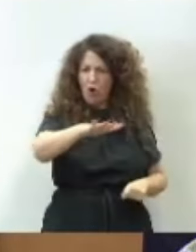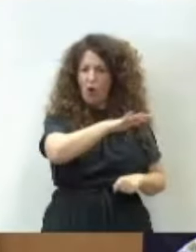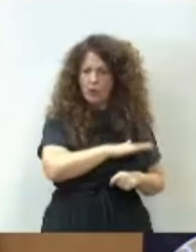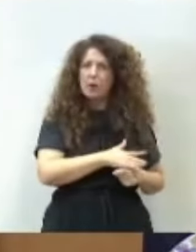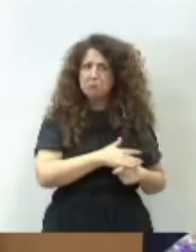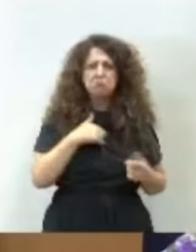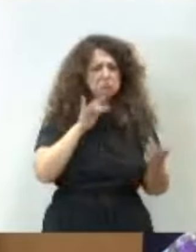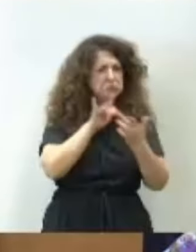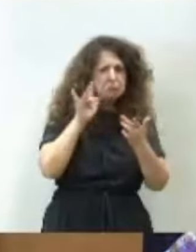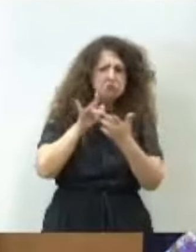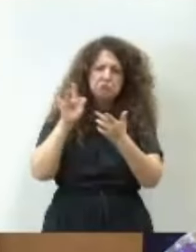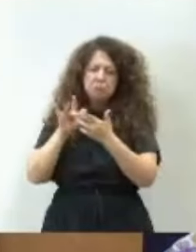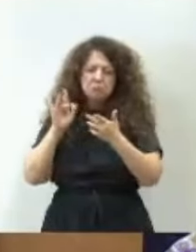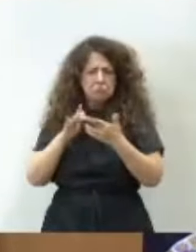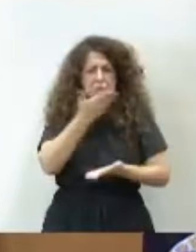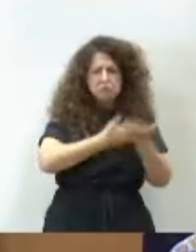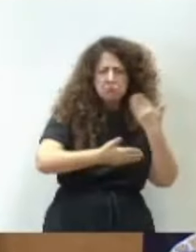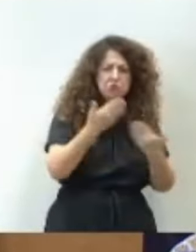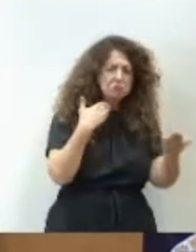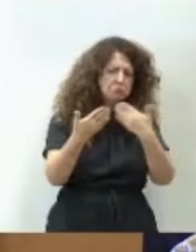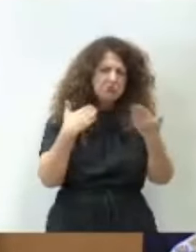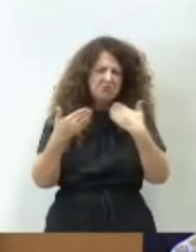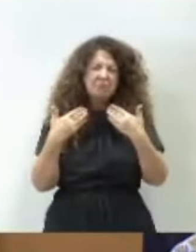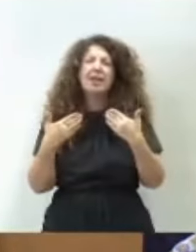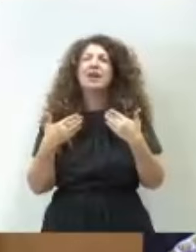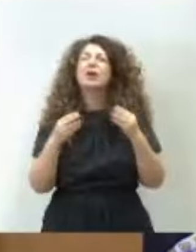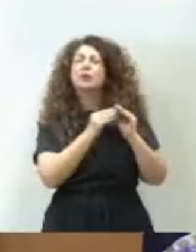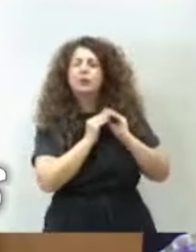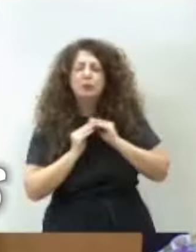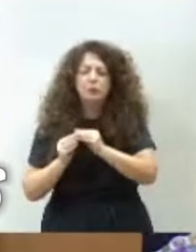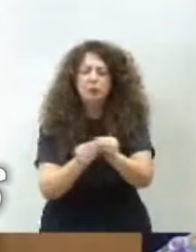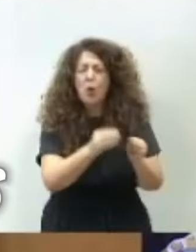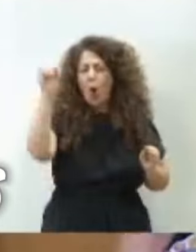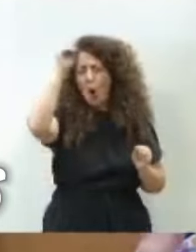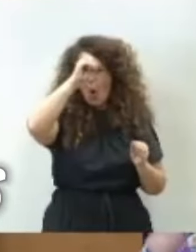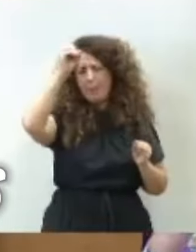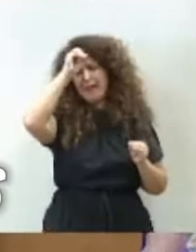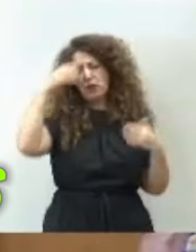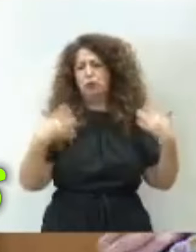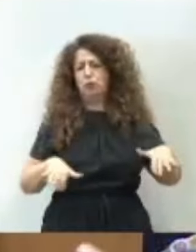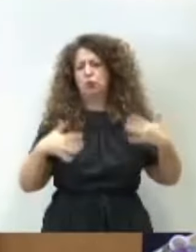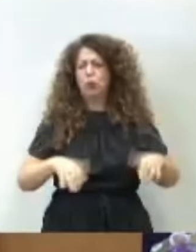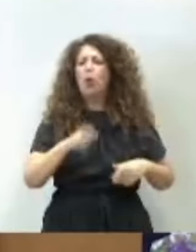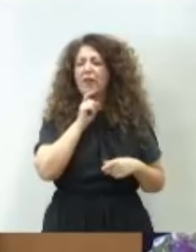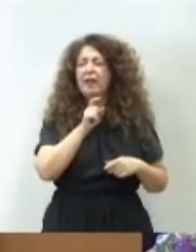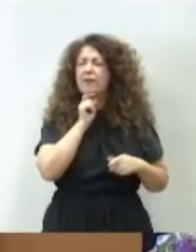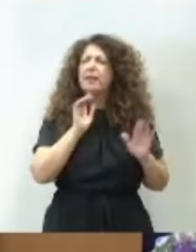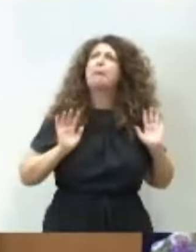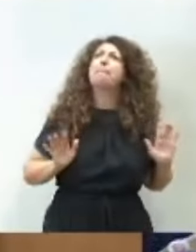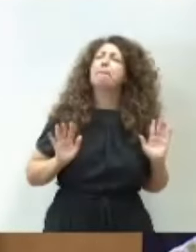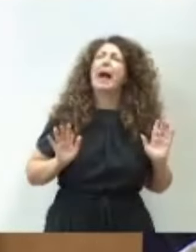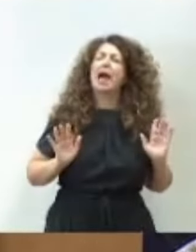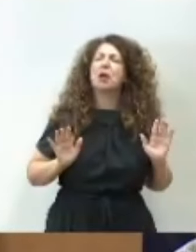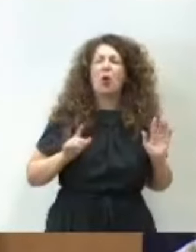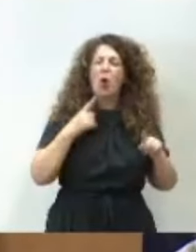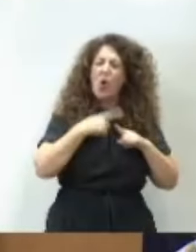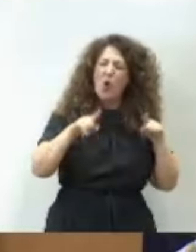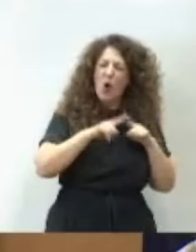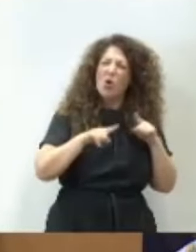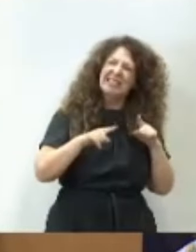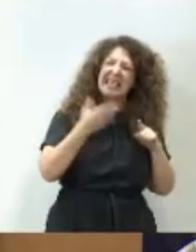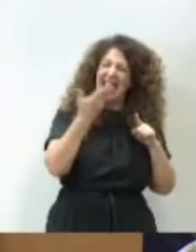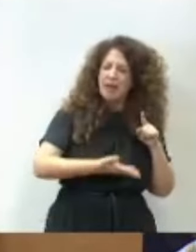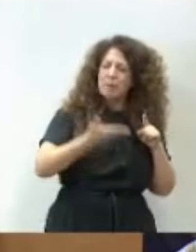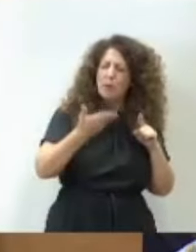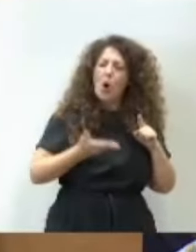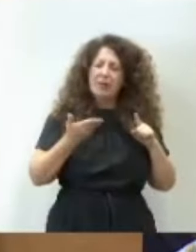seguir haciendo. Es muy difícil que haya unanimidad con respecto a una cuestión, pero es muy importante aclarar todos aquellos aspectos que puedan